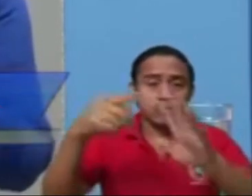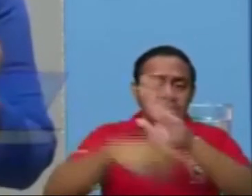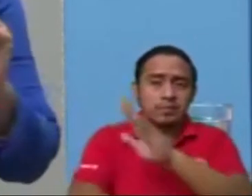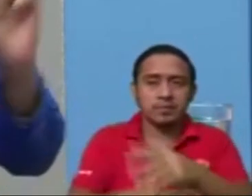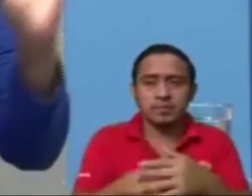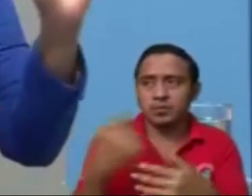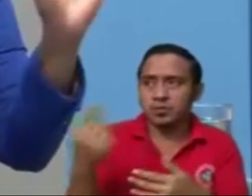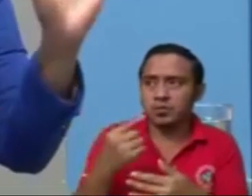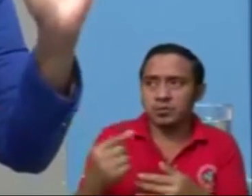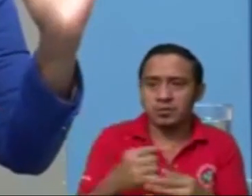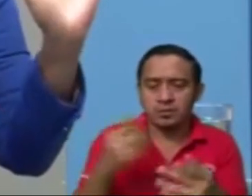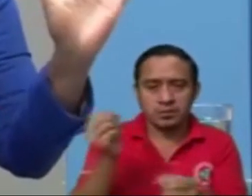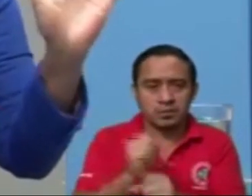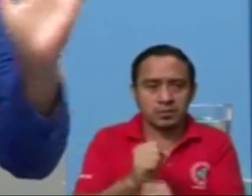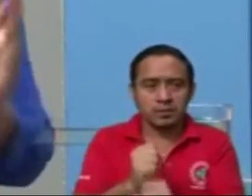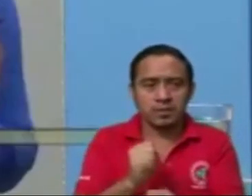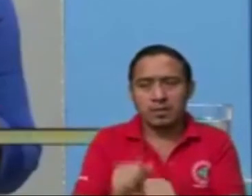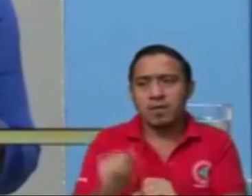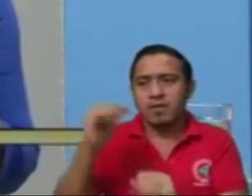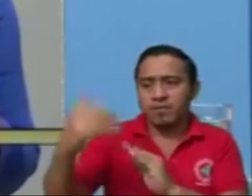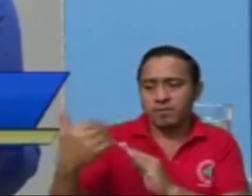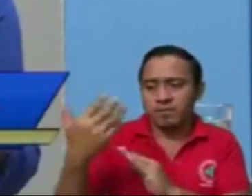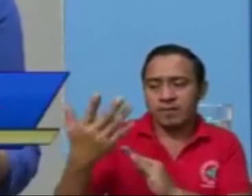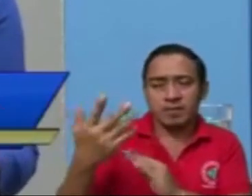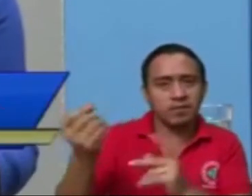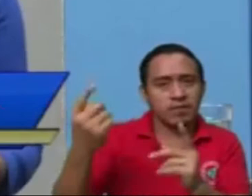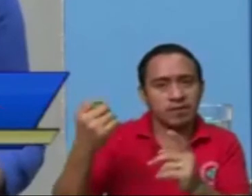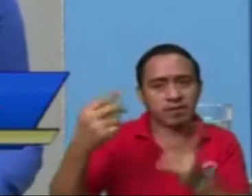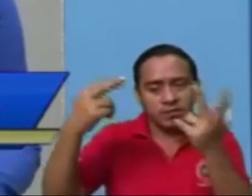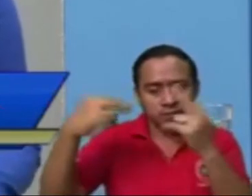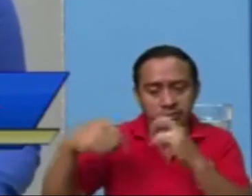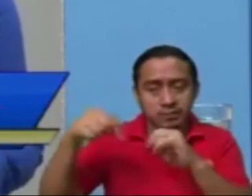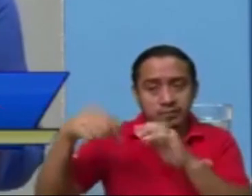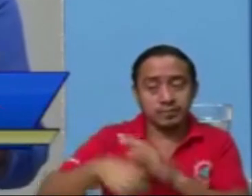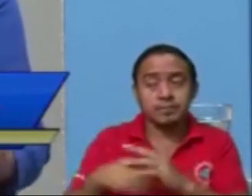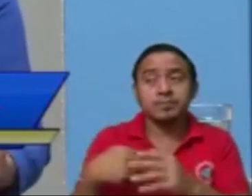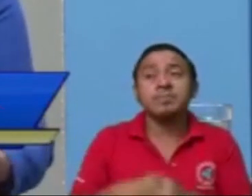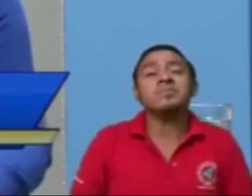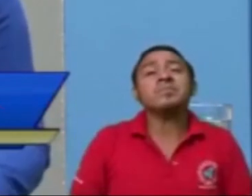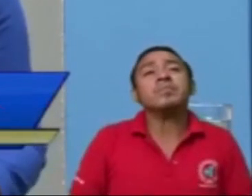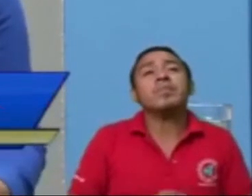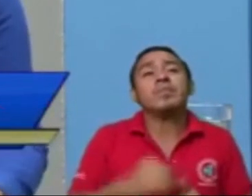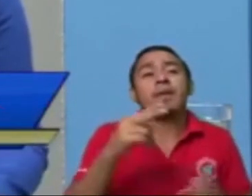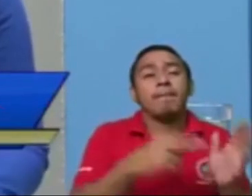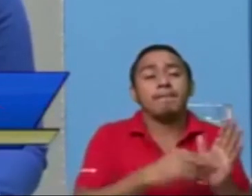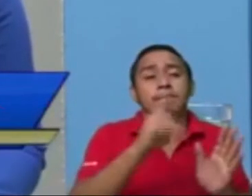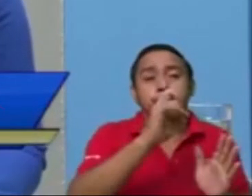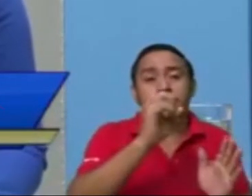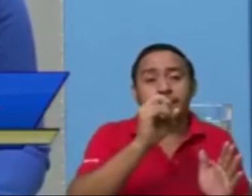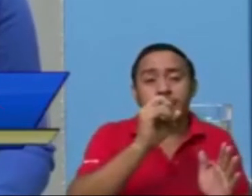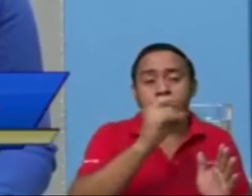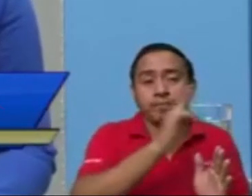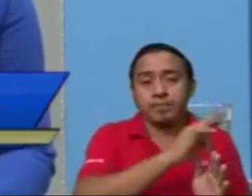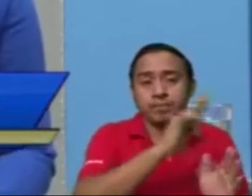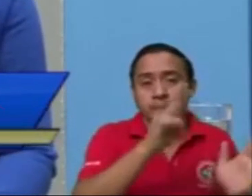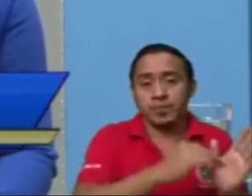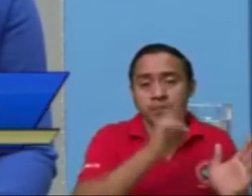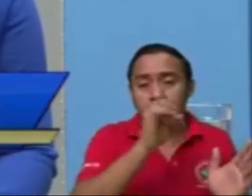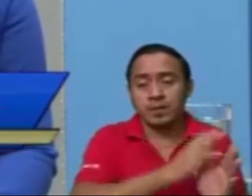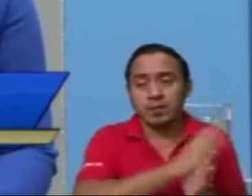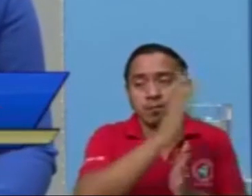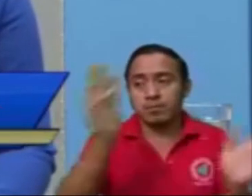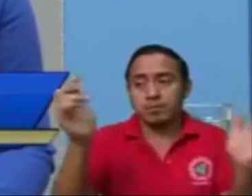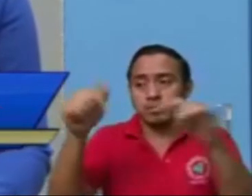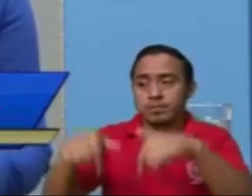tal vez solo se dedicaban a lo de afuera. Entonces creo que desde el año para del 2020 para acá, ese ha sido